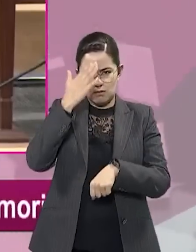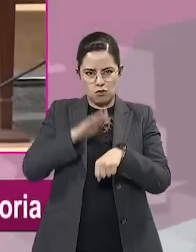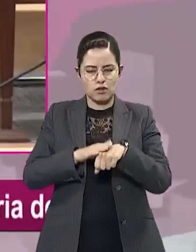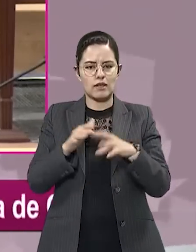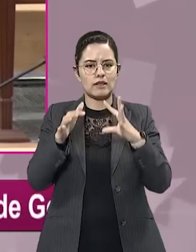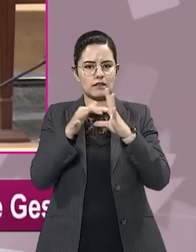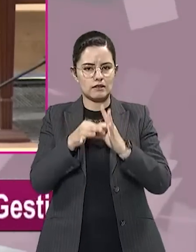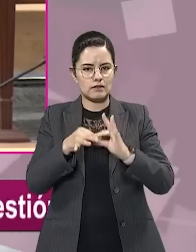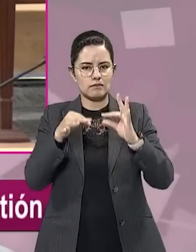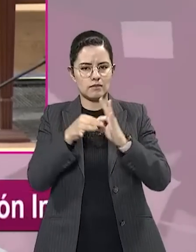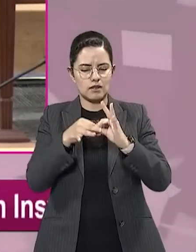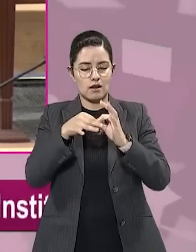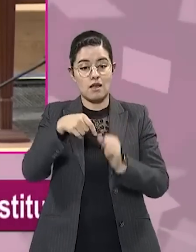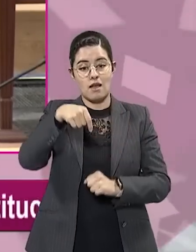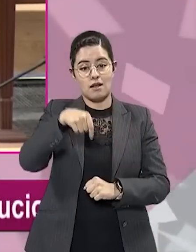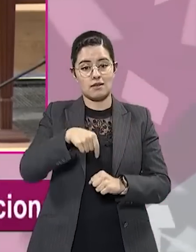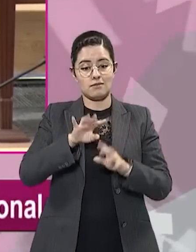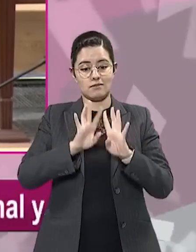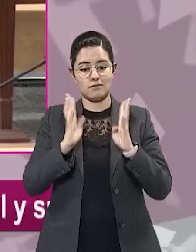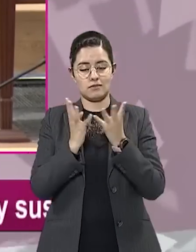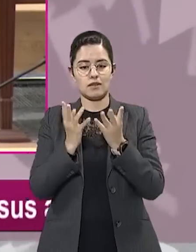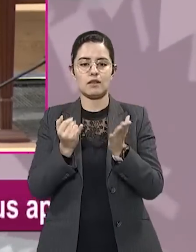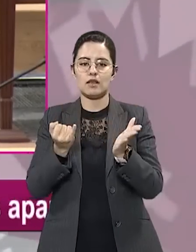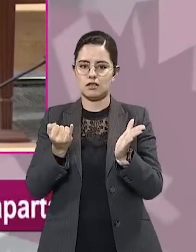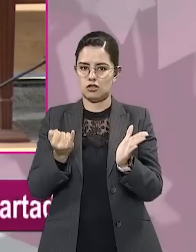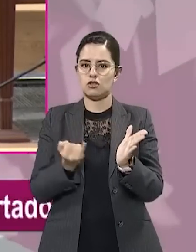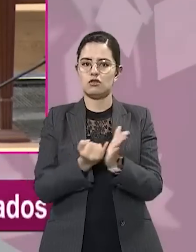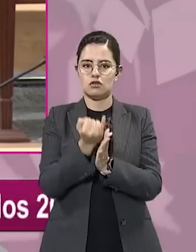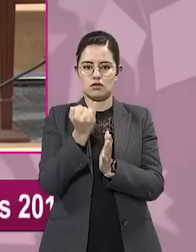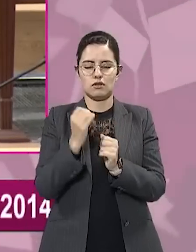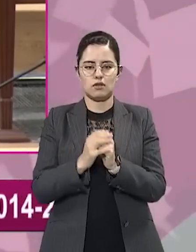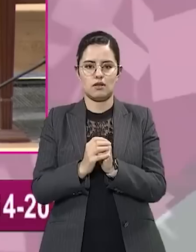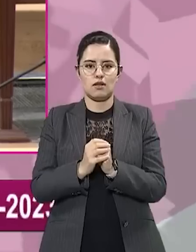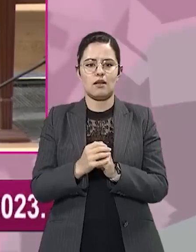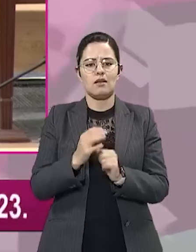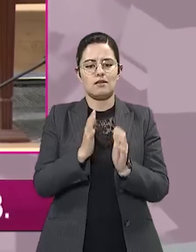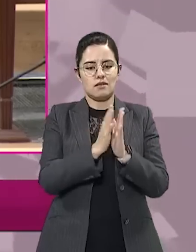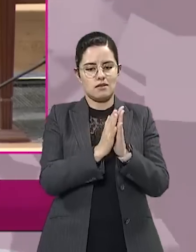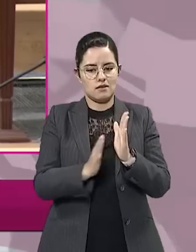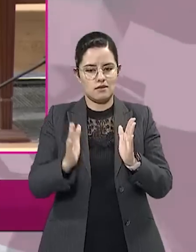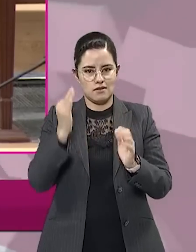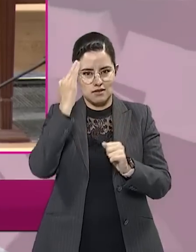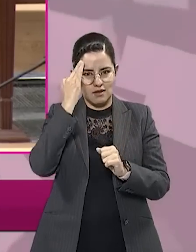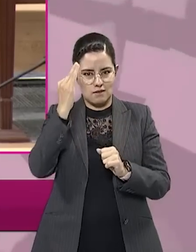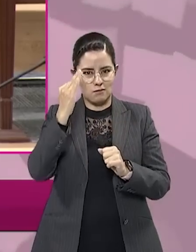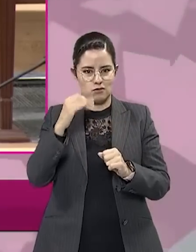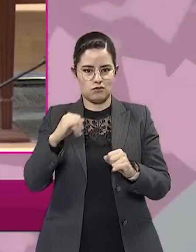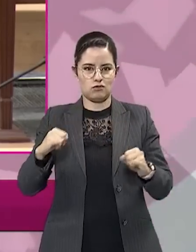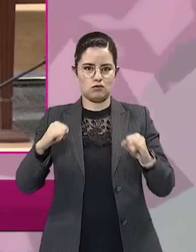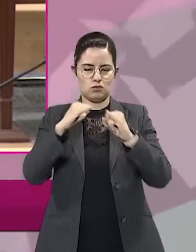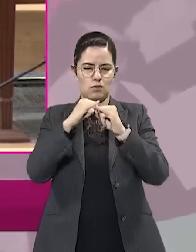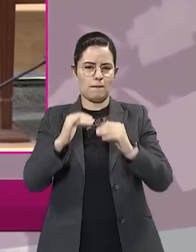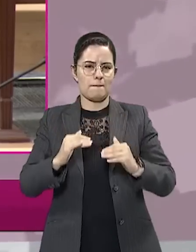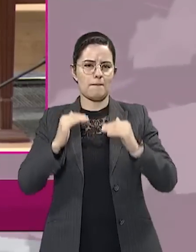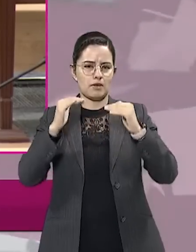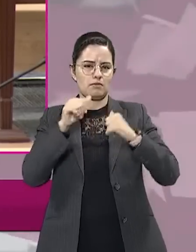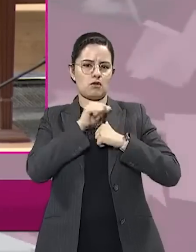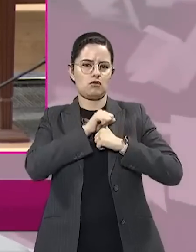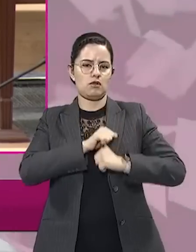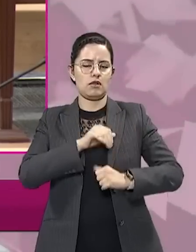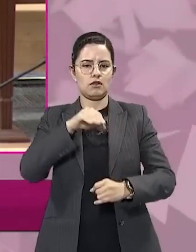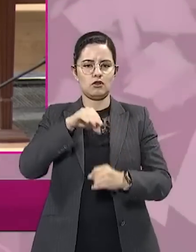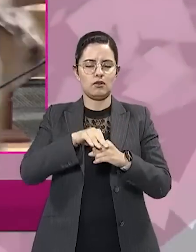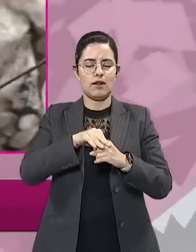adoptadas y de las acciones ejecutadas en esta etapa de la vida institucional de la máxima autoridad electoral